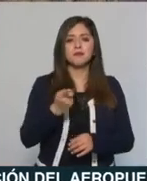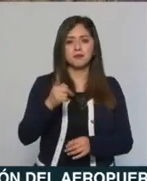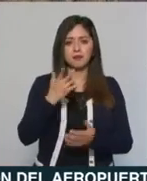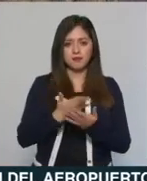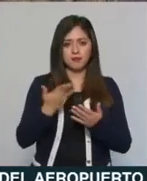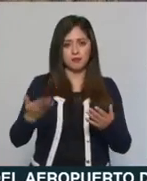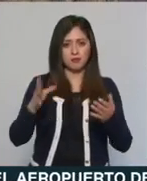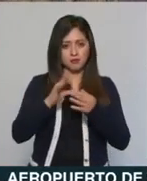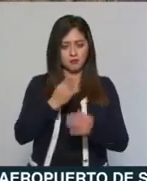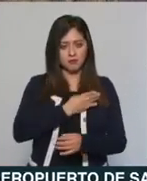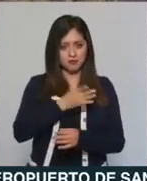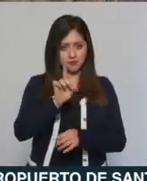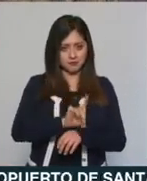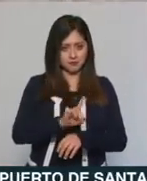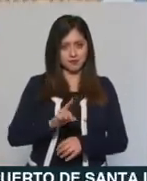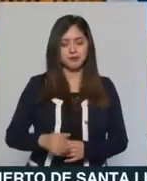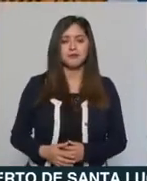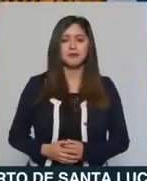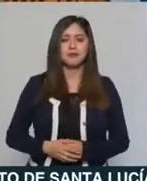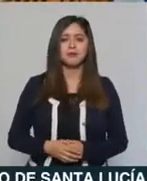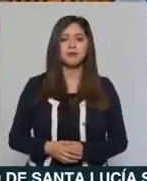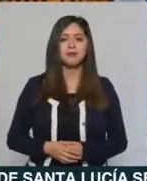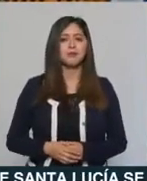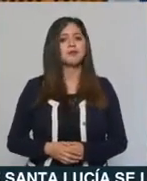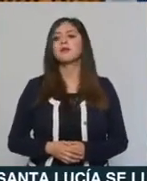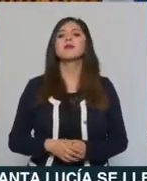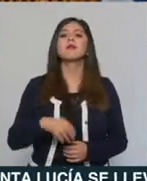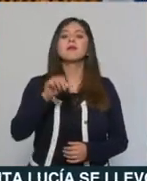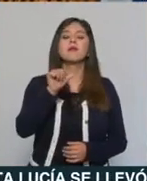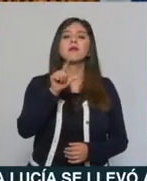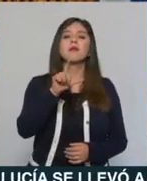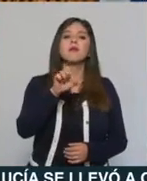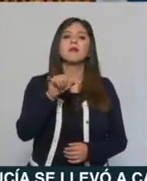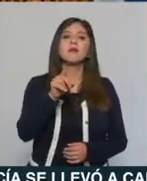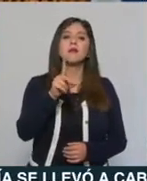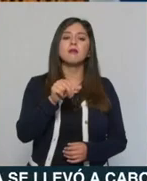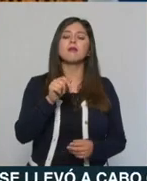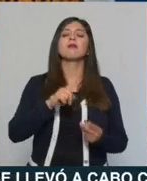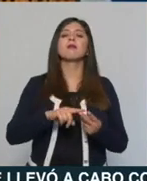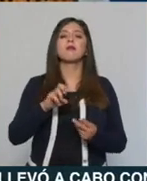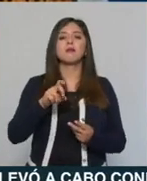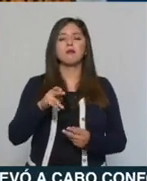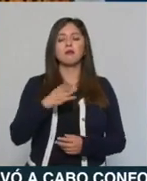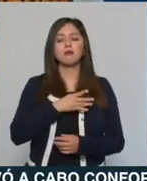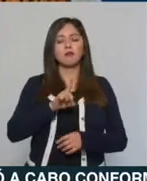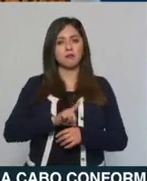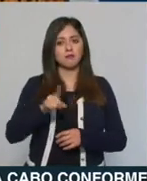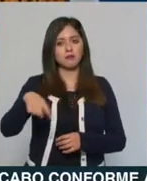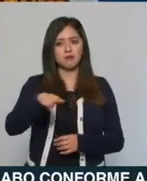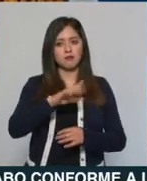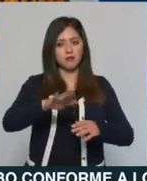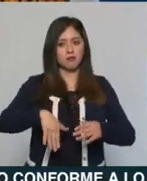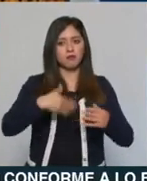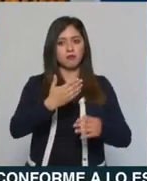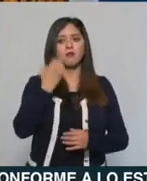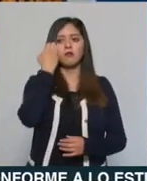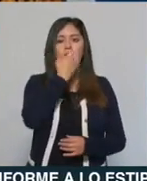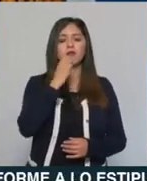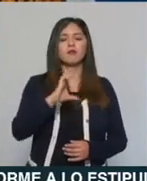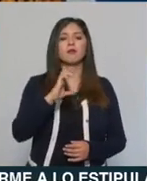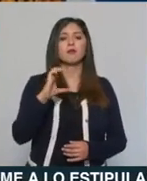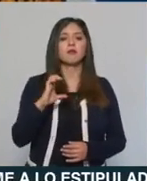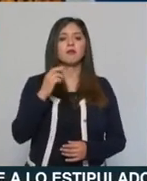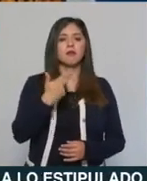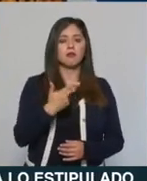tu reporte. Muy buenos días. ¿Qué tal, Alejandro Enrique? Muy buenos días. Me encuentro afuera del plantel Oriente del Colegio de Ciencias y Humanidades